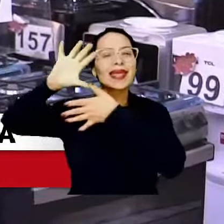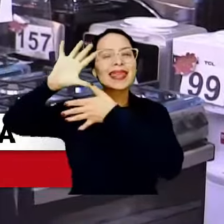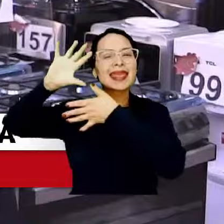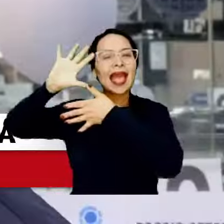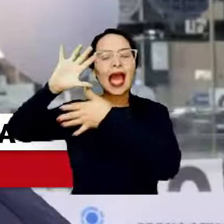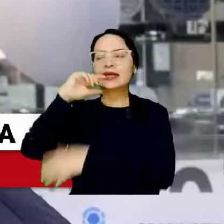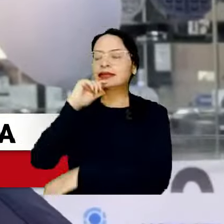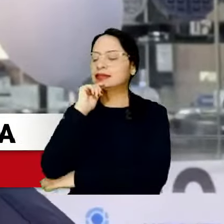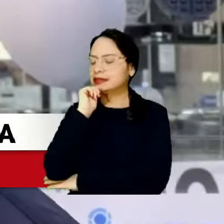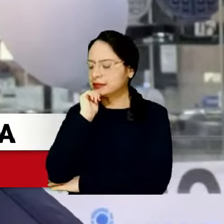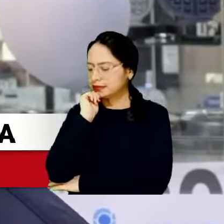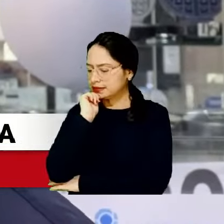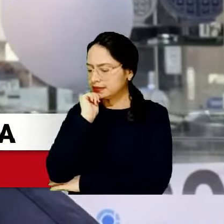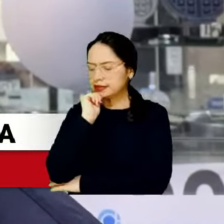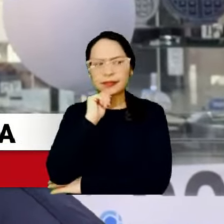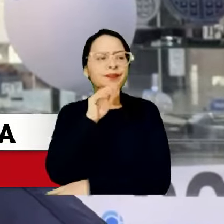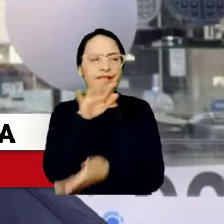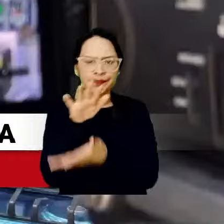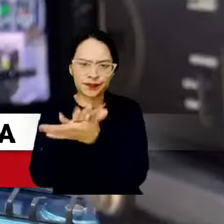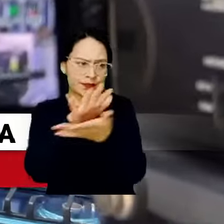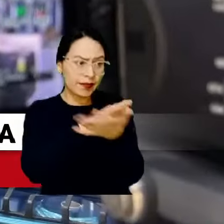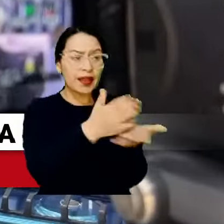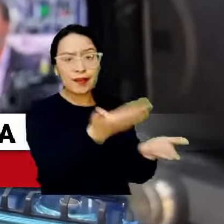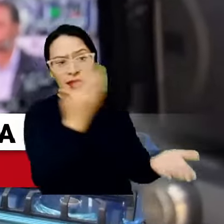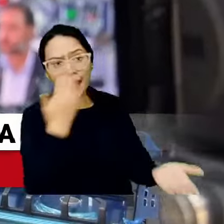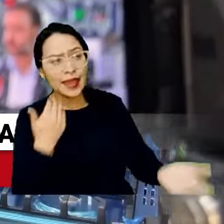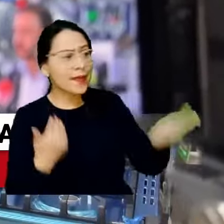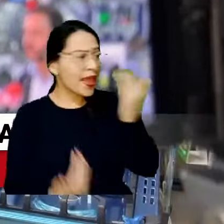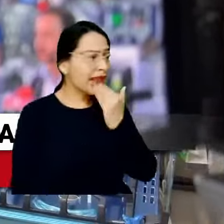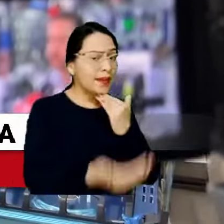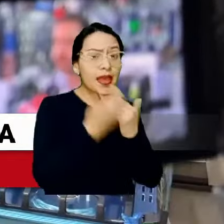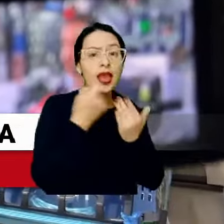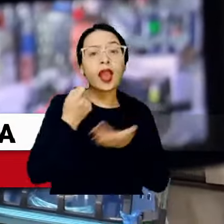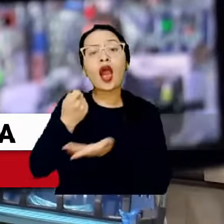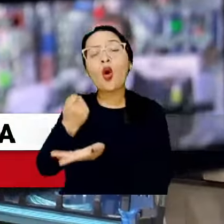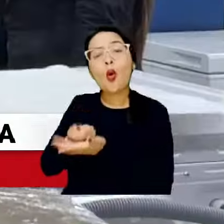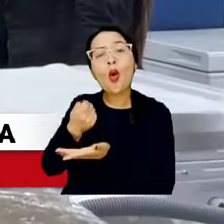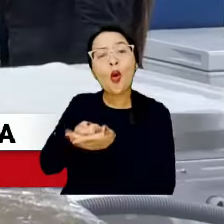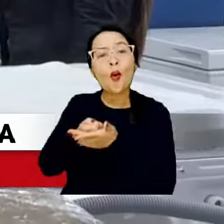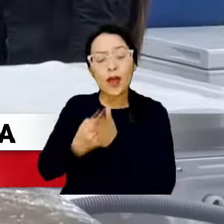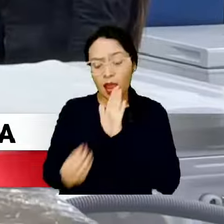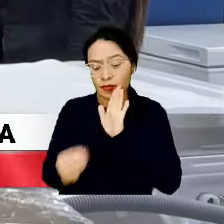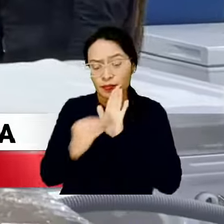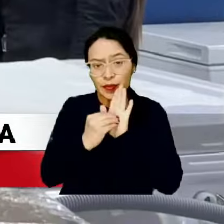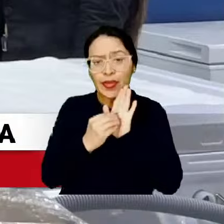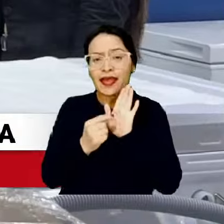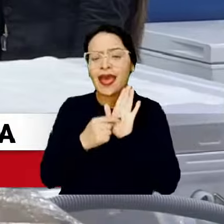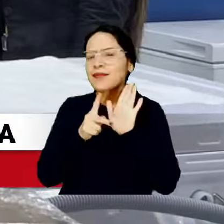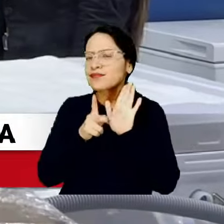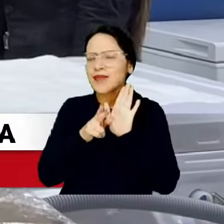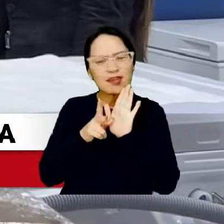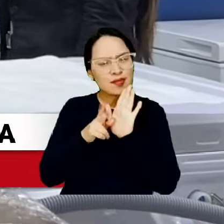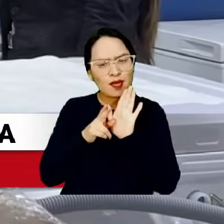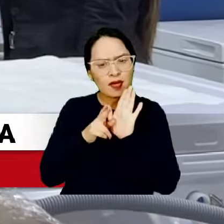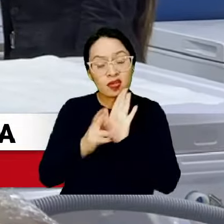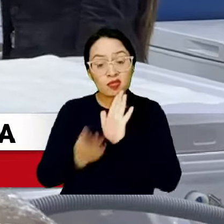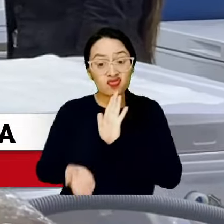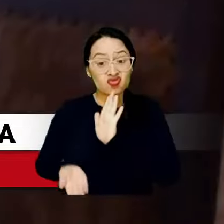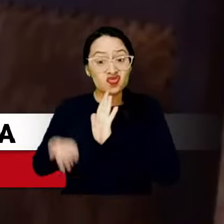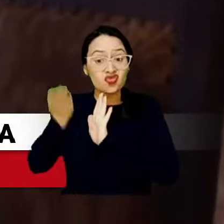seguir comprando. A decir de Steven Delgado, gerente de la casa comercial, no es más que un granito de arena en pro del